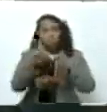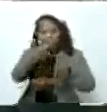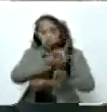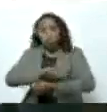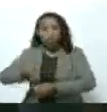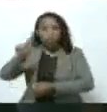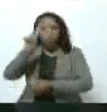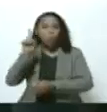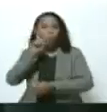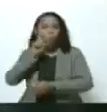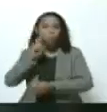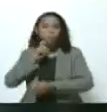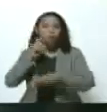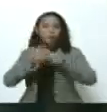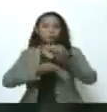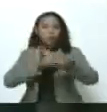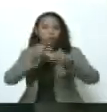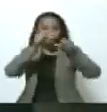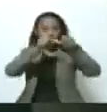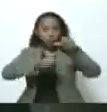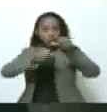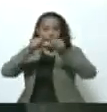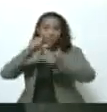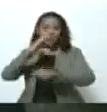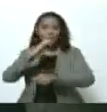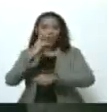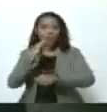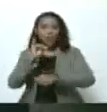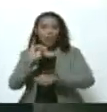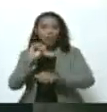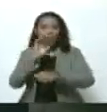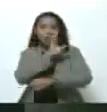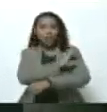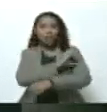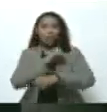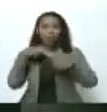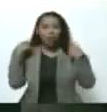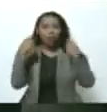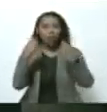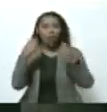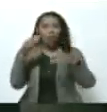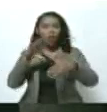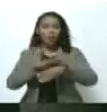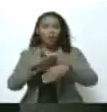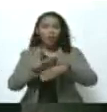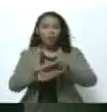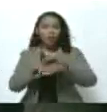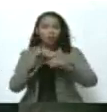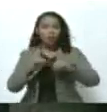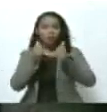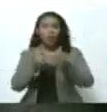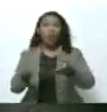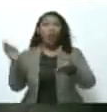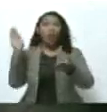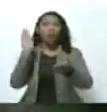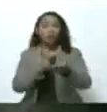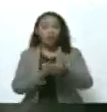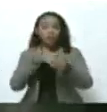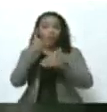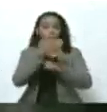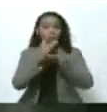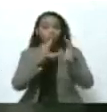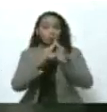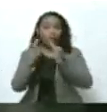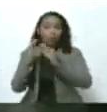gestacionales se realizan en el CDI, en la Clínica Popular los martes, y se van a reiniciar de nuevo después de los casa a